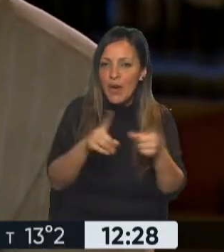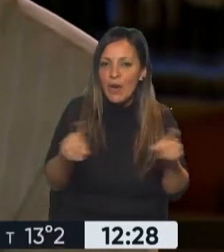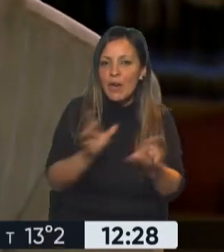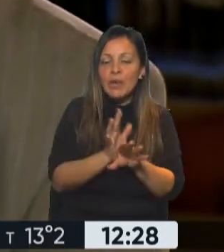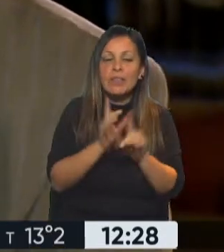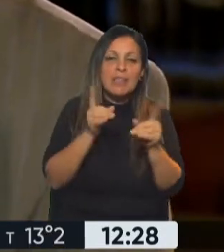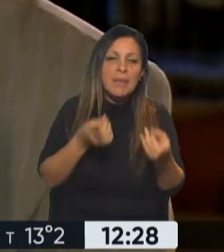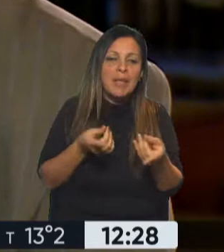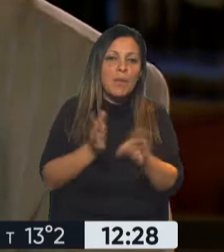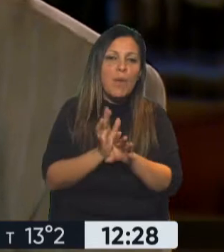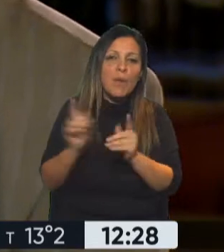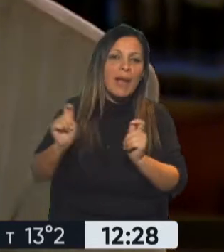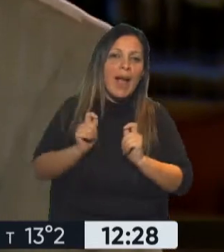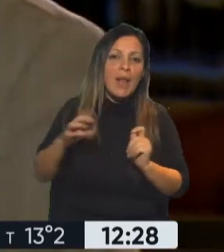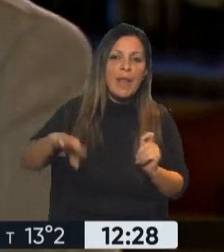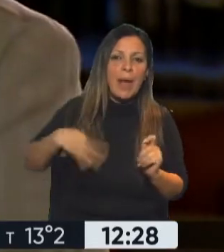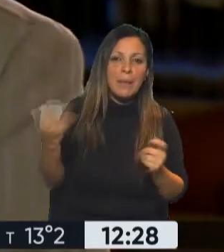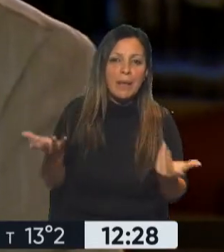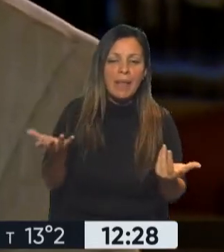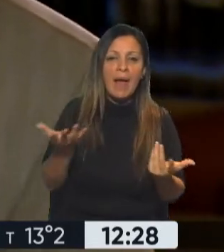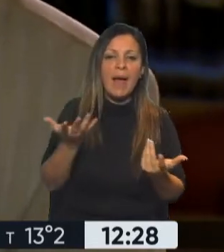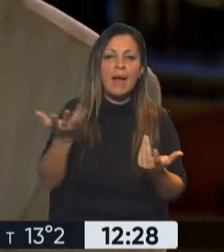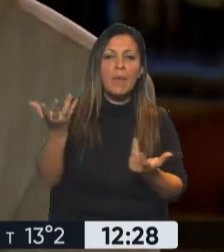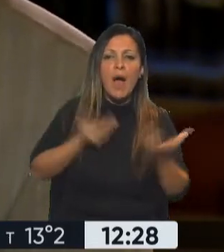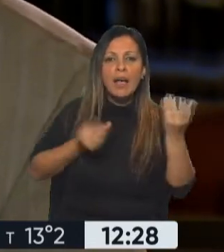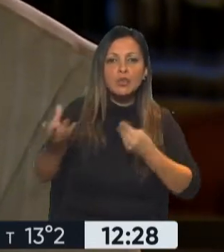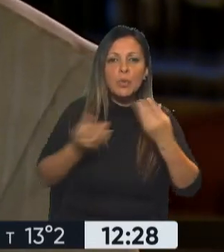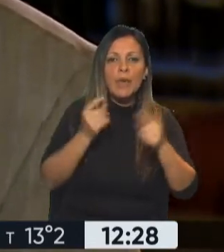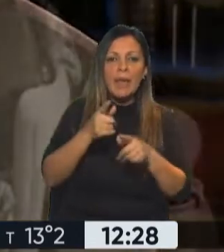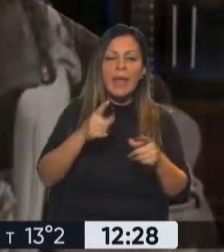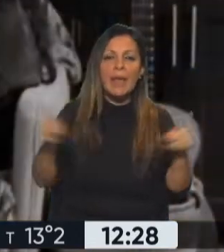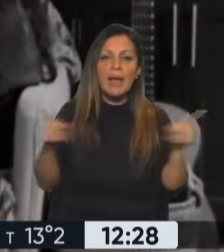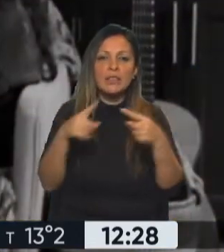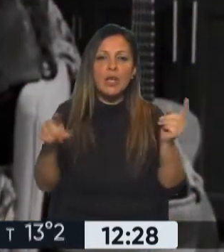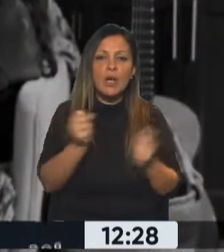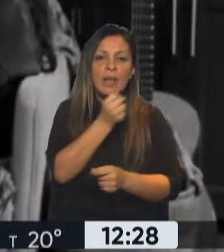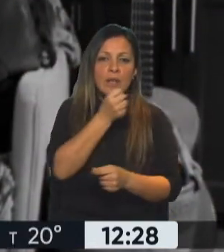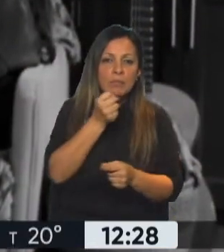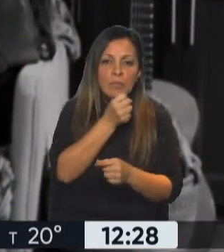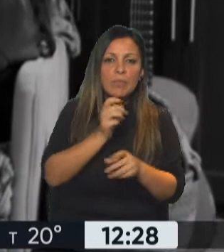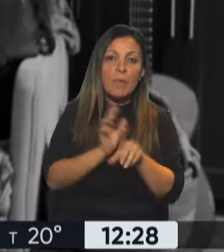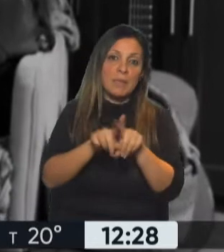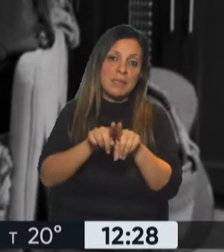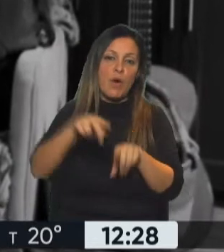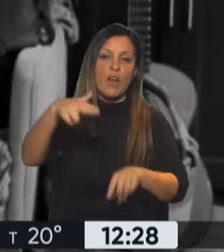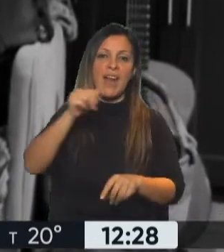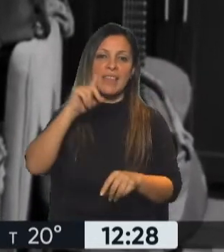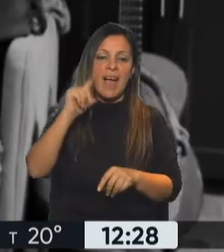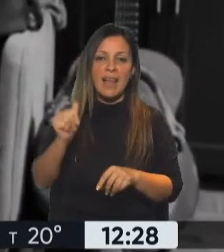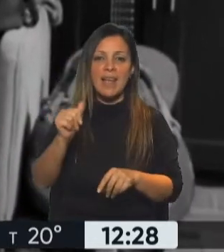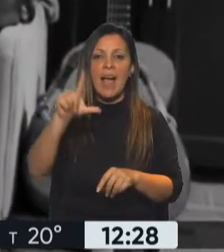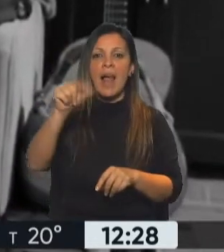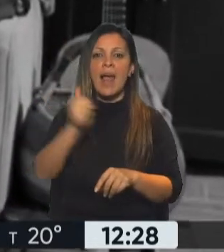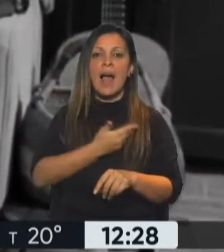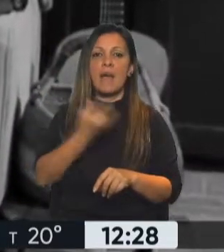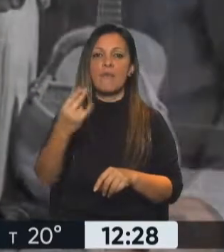regalo hermoso de la vida, de colaboraciones con colegas que admiro, que quiero, desde Natalia Lafourcade a Jorge